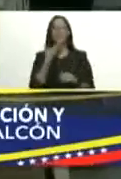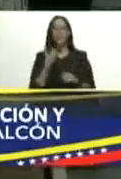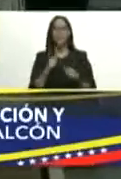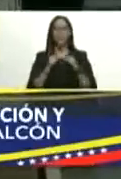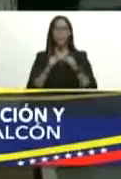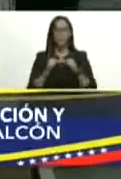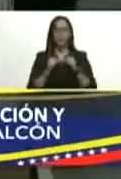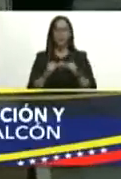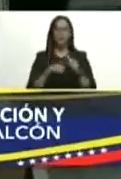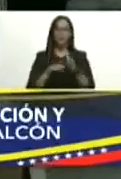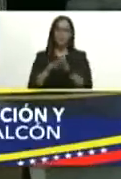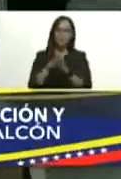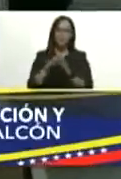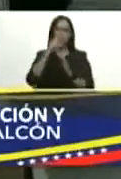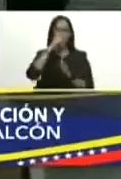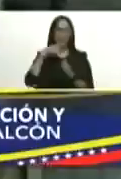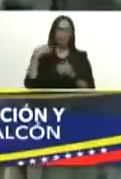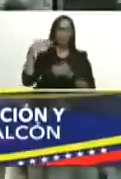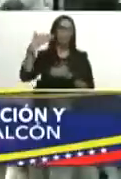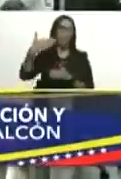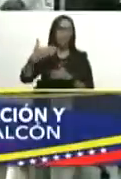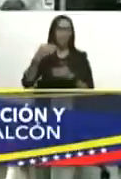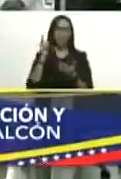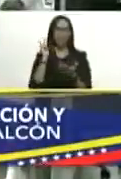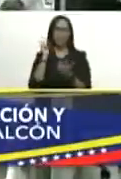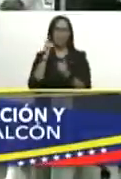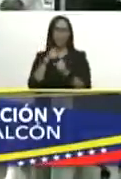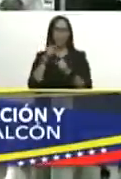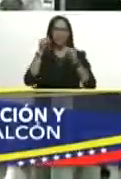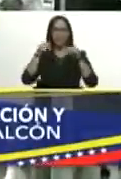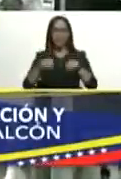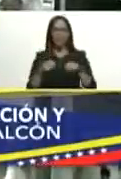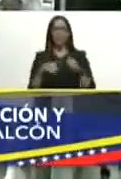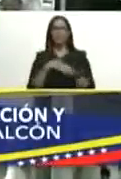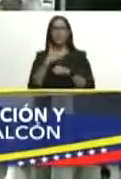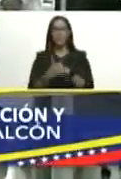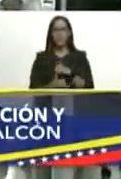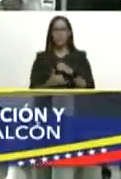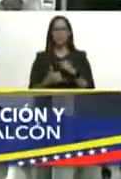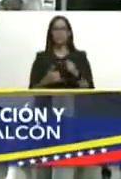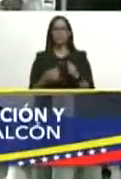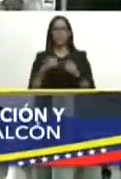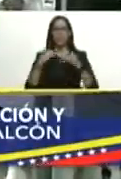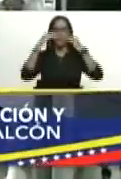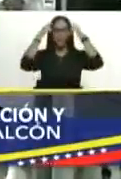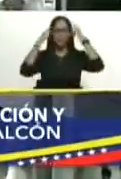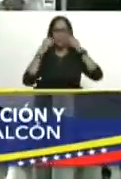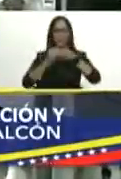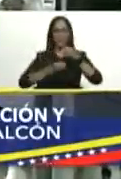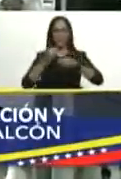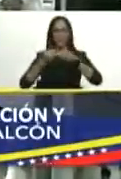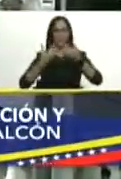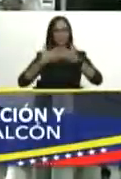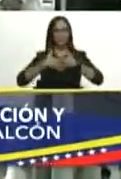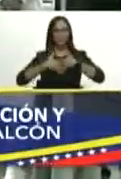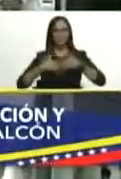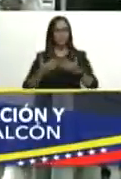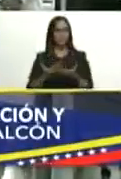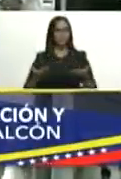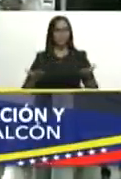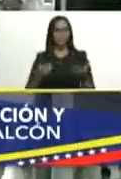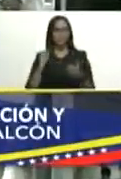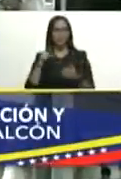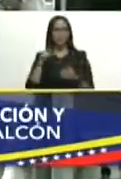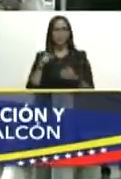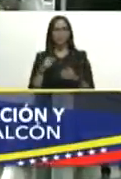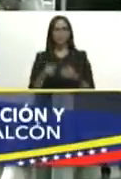avanzando en los años por venir. Y por eso desde aquí, desde esta planta que nuestro comandante Chávez diseñó, que usted ha reimpulsado